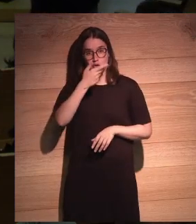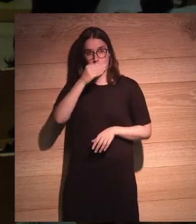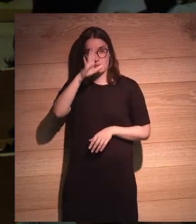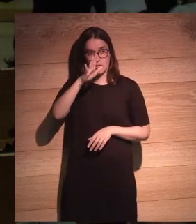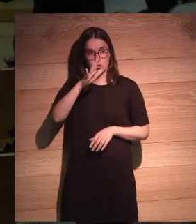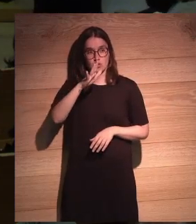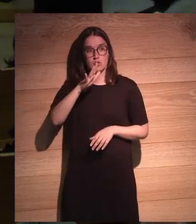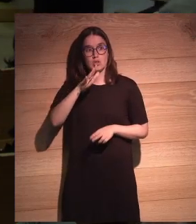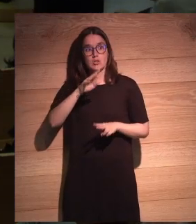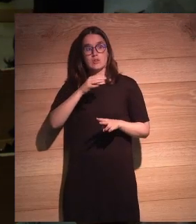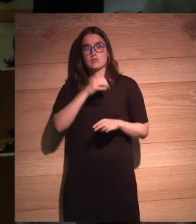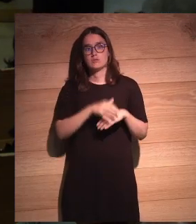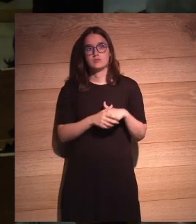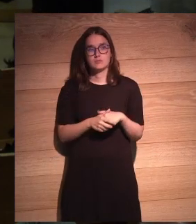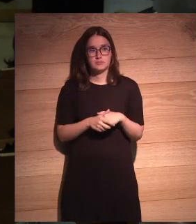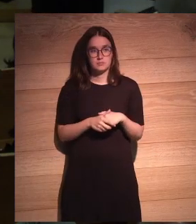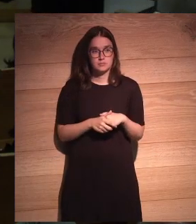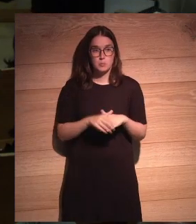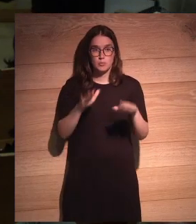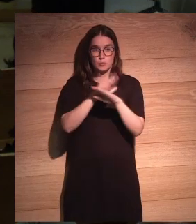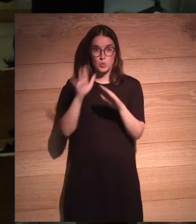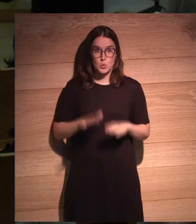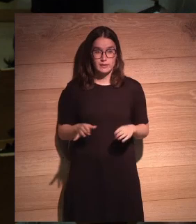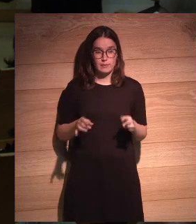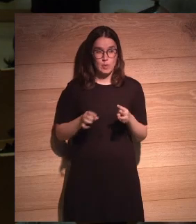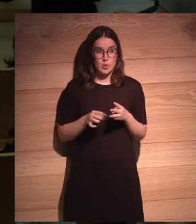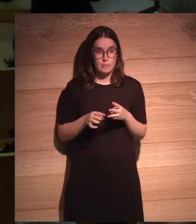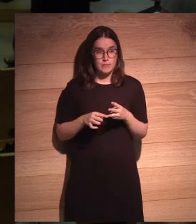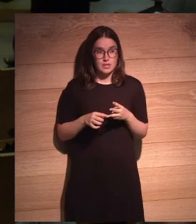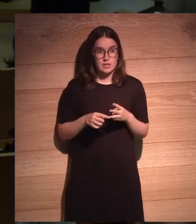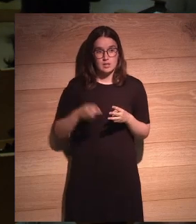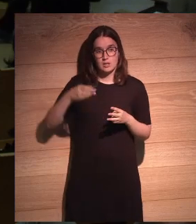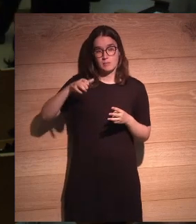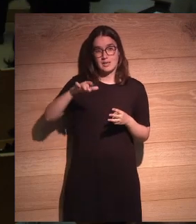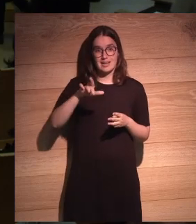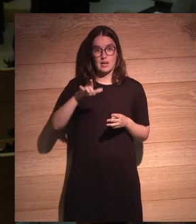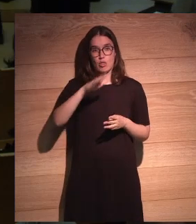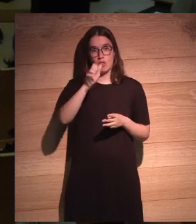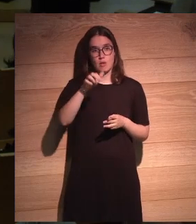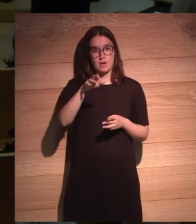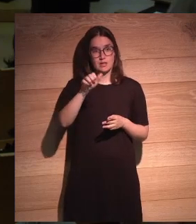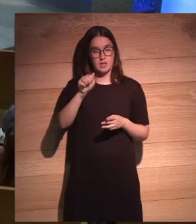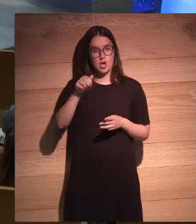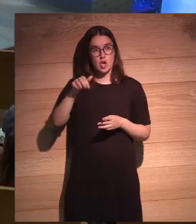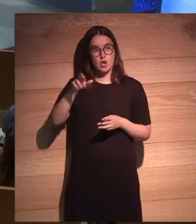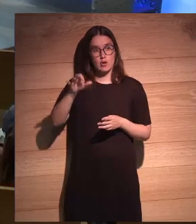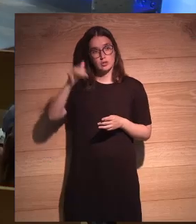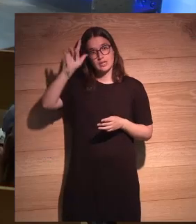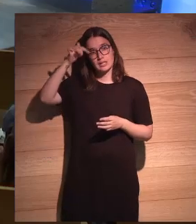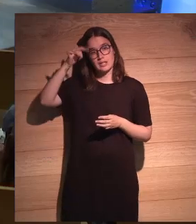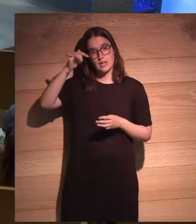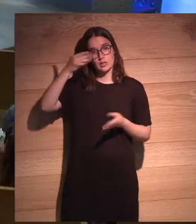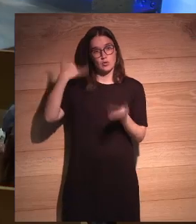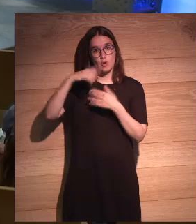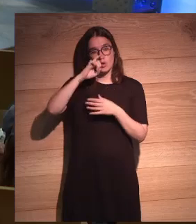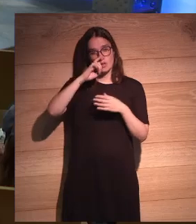proyecto AFEL, Analytics for Everyday Learning. Por último, Miguel Zapata Ros, catedrático emérito en Pensamiento Computacional